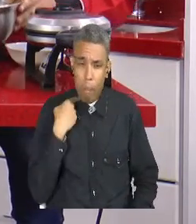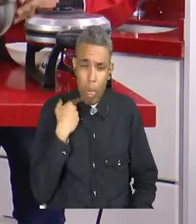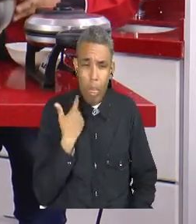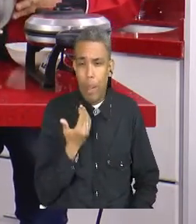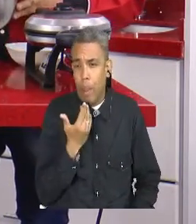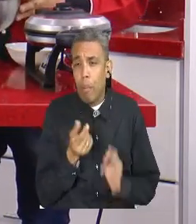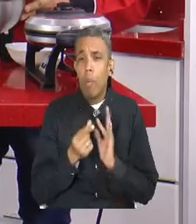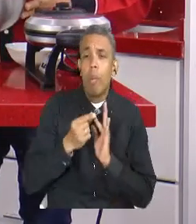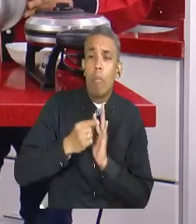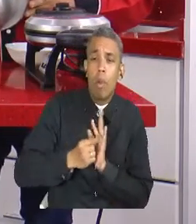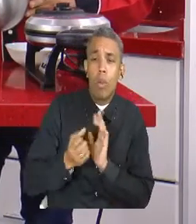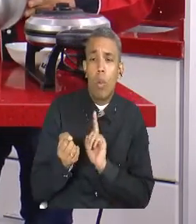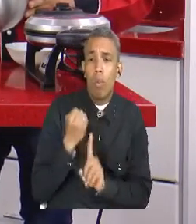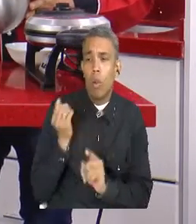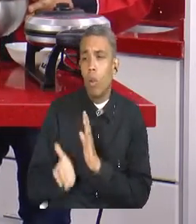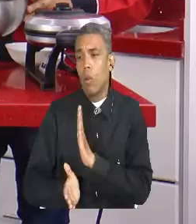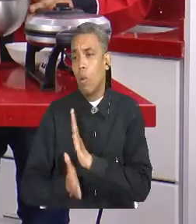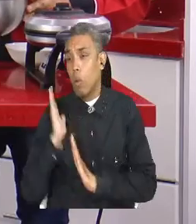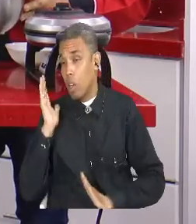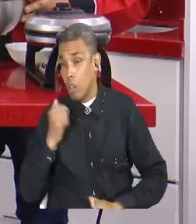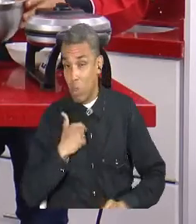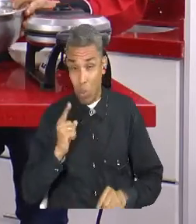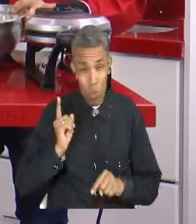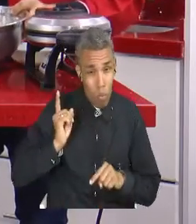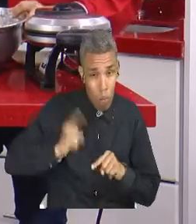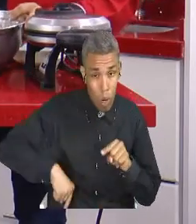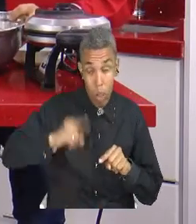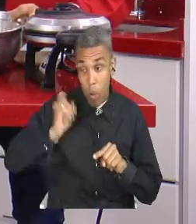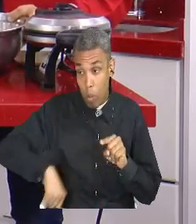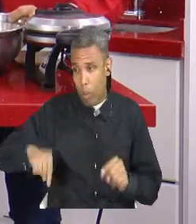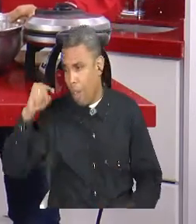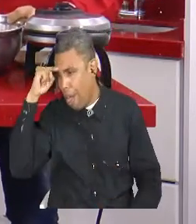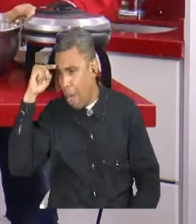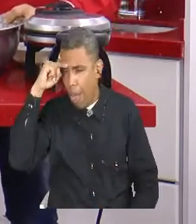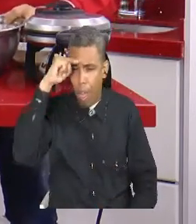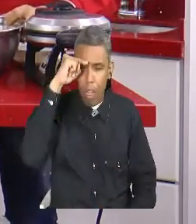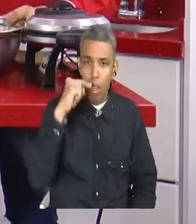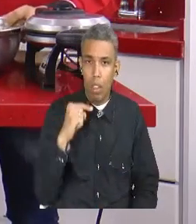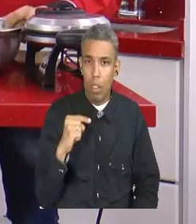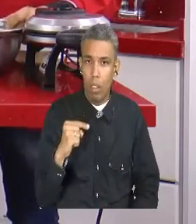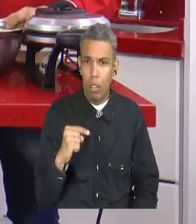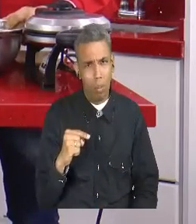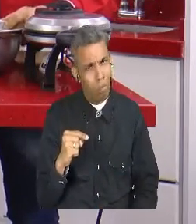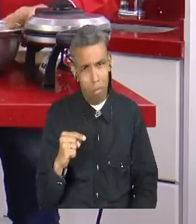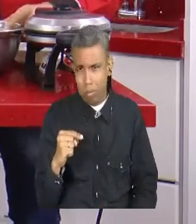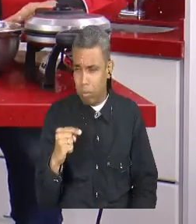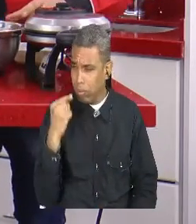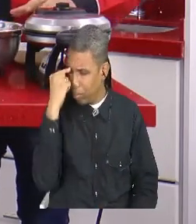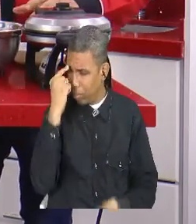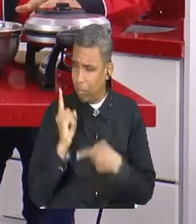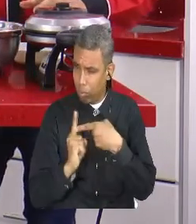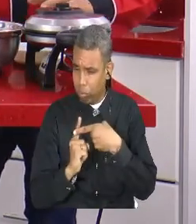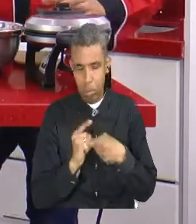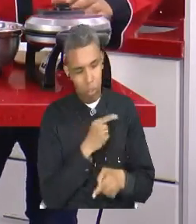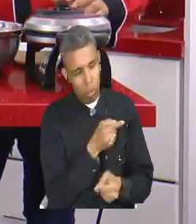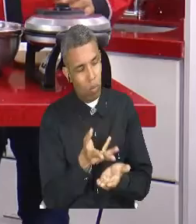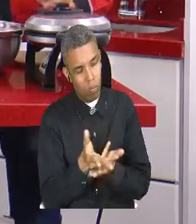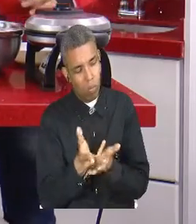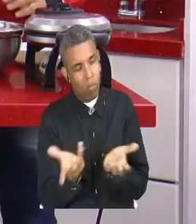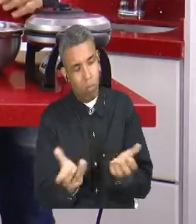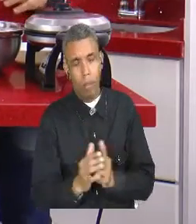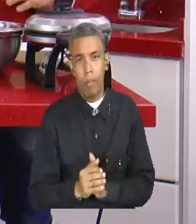seguir adelante y de ser grandes profesionales, grandes madres? Sí, ¿qué sí, decirles? Suele pasar y bueno, es muy importante